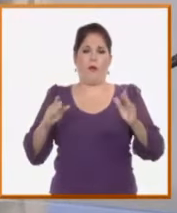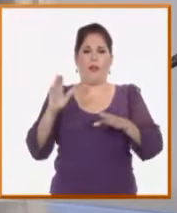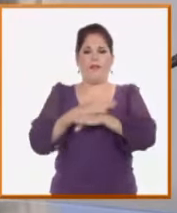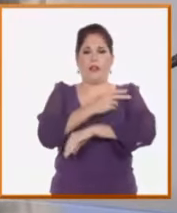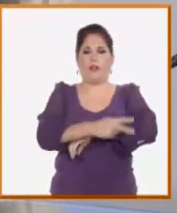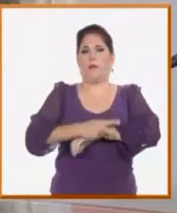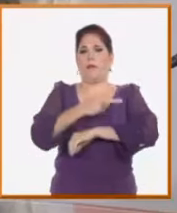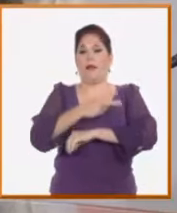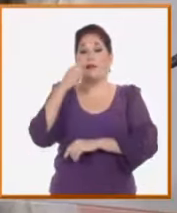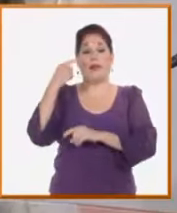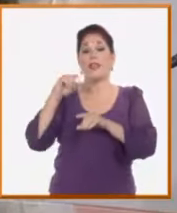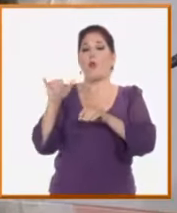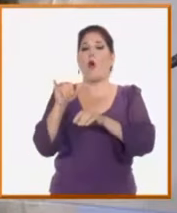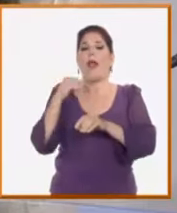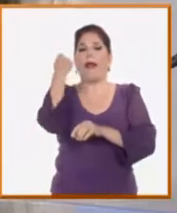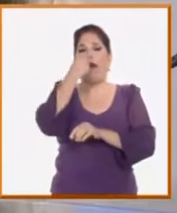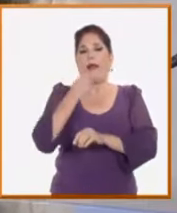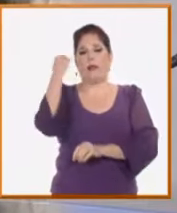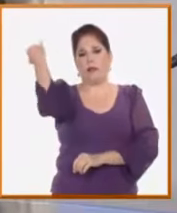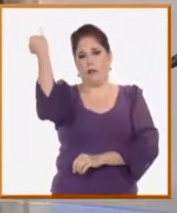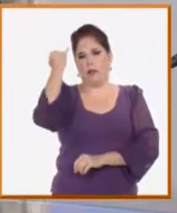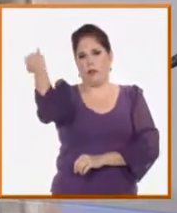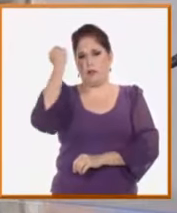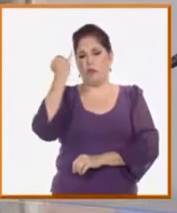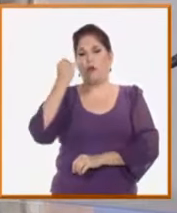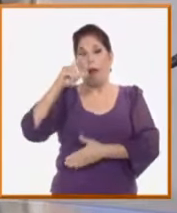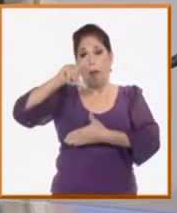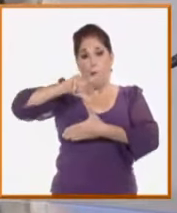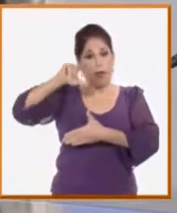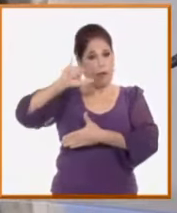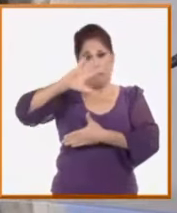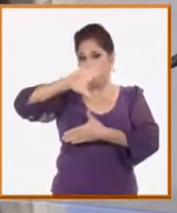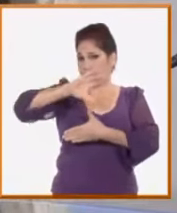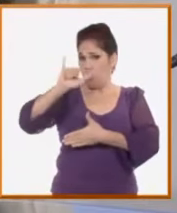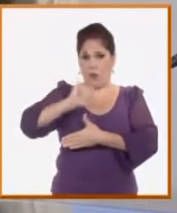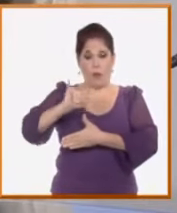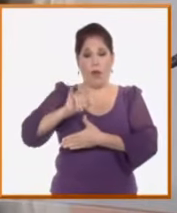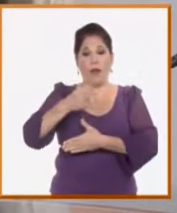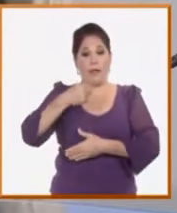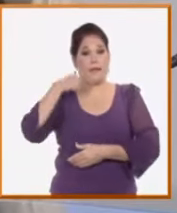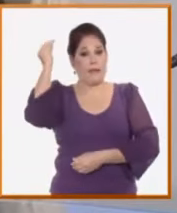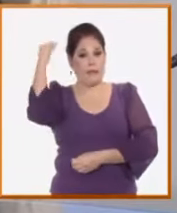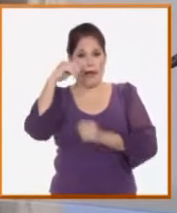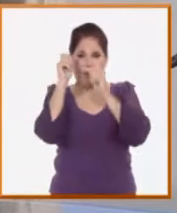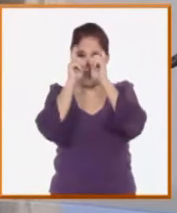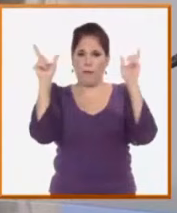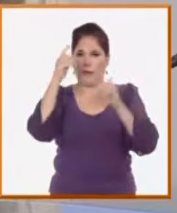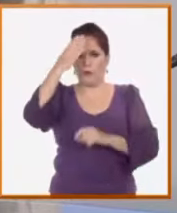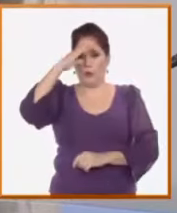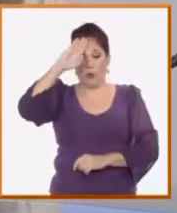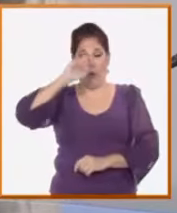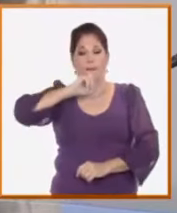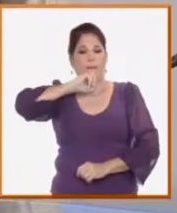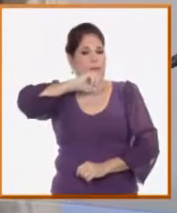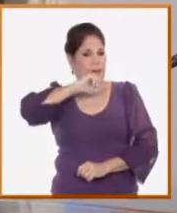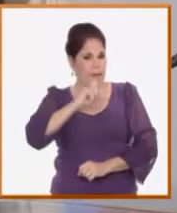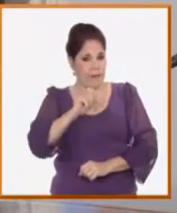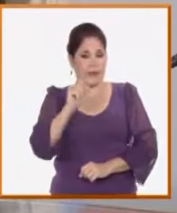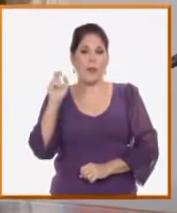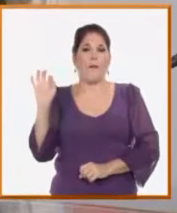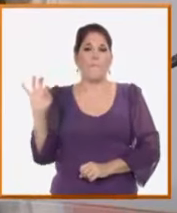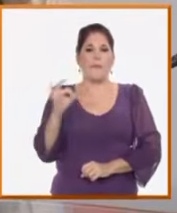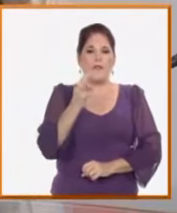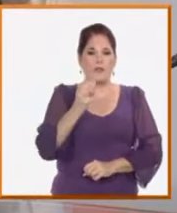y más que internacional Randy regional nos toca de cerca validó los pronósticos de impacto para Cuba y esto requirió un perfeccionamiento